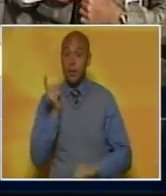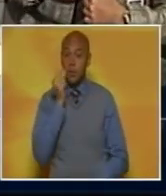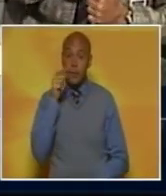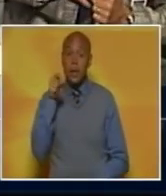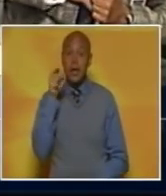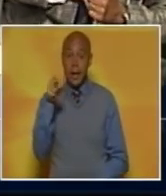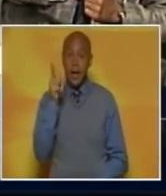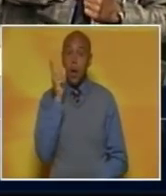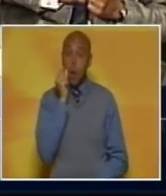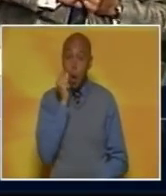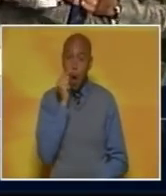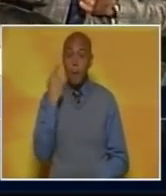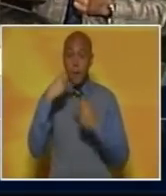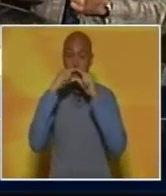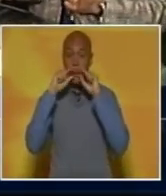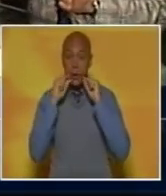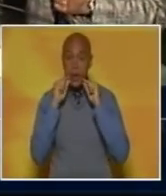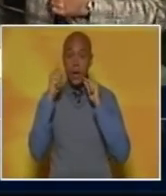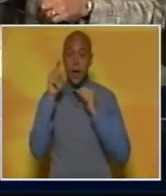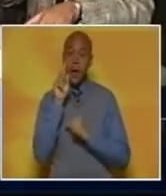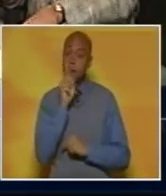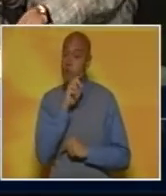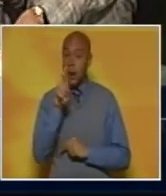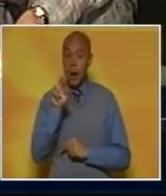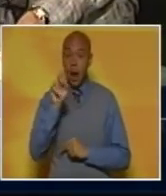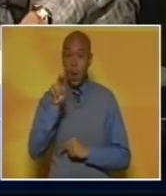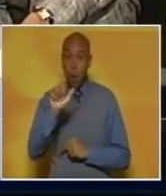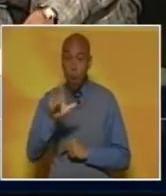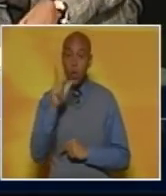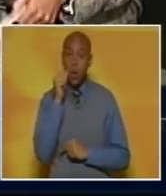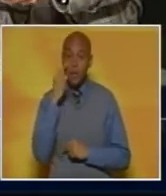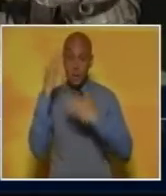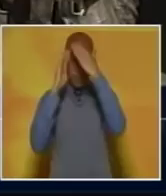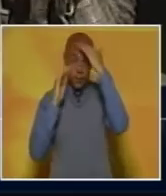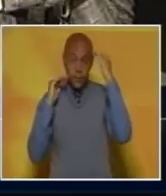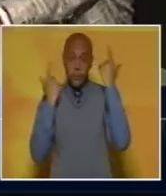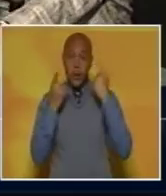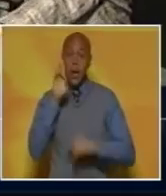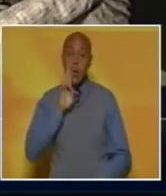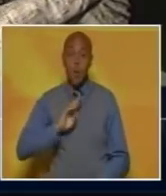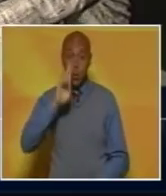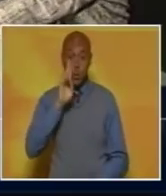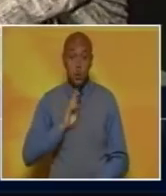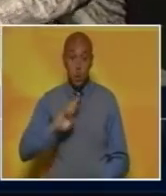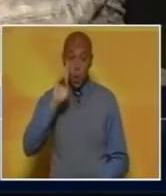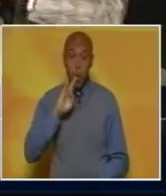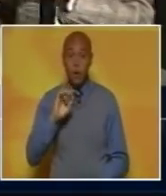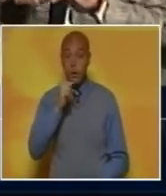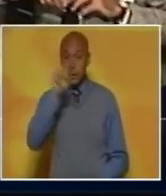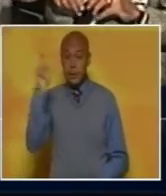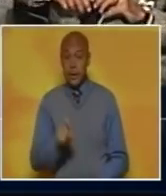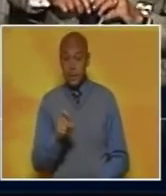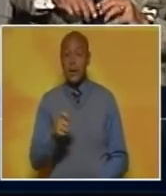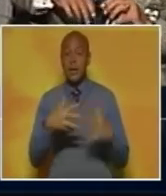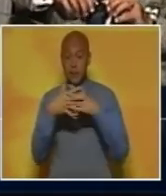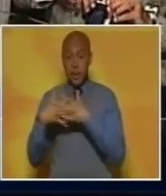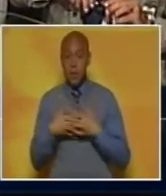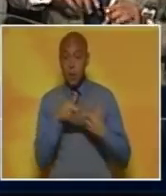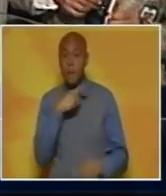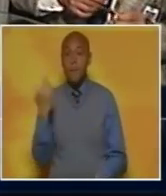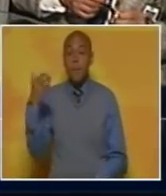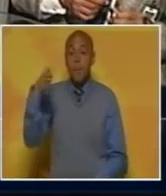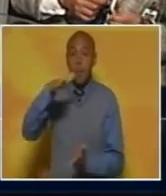reconocido actor venezolano Raúl José Amundaray Castro falleció en la ciudad de Houston, Estados Unidos. Así lo confirmaron este